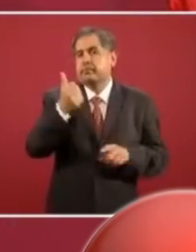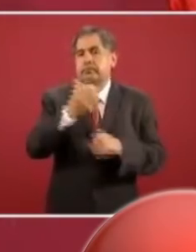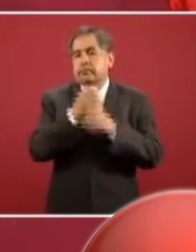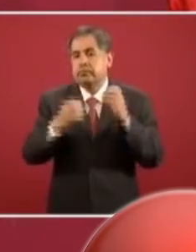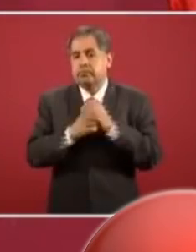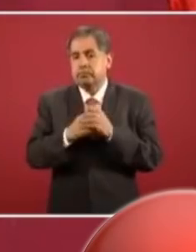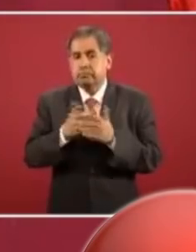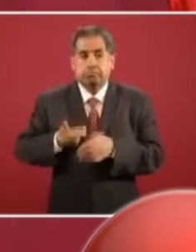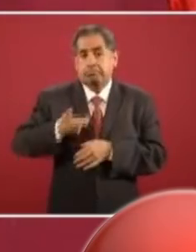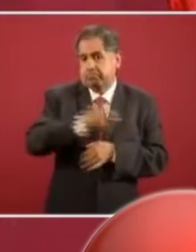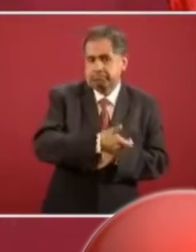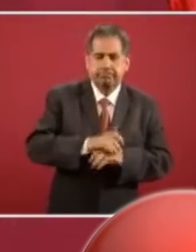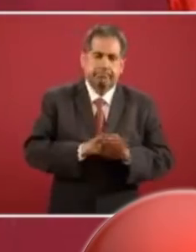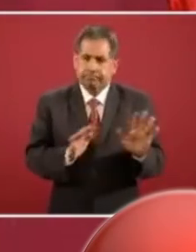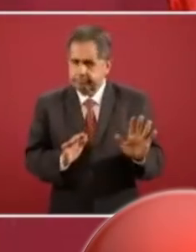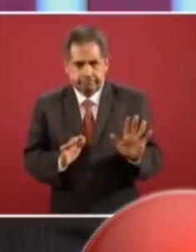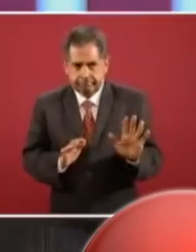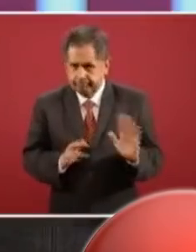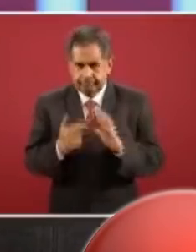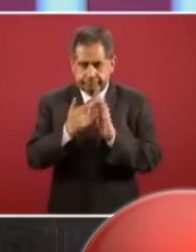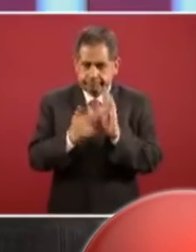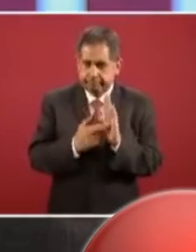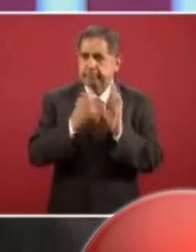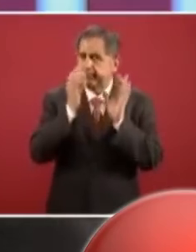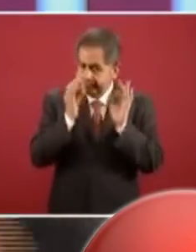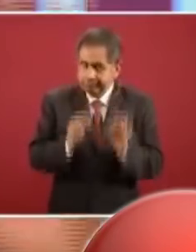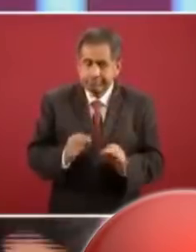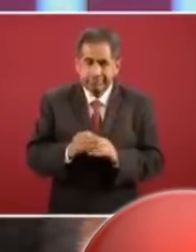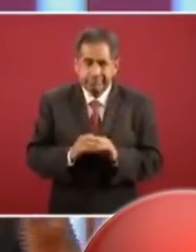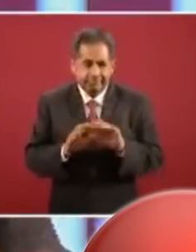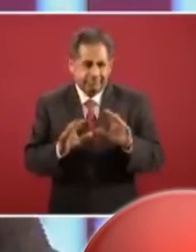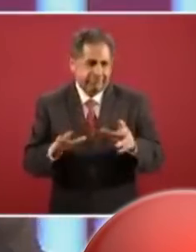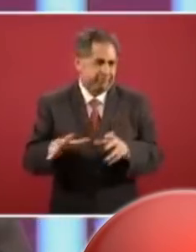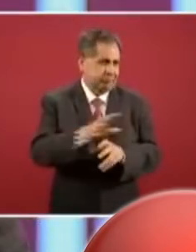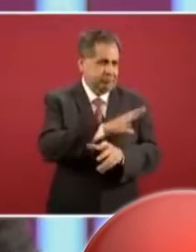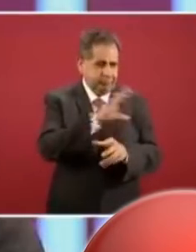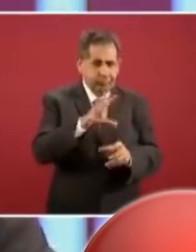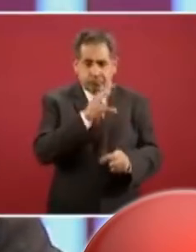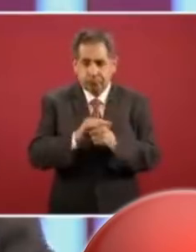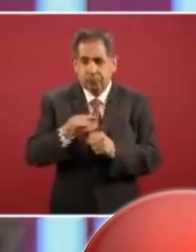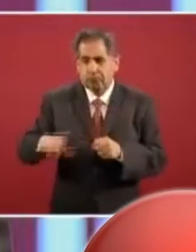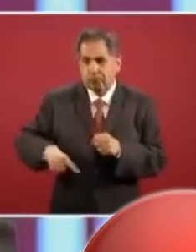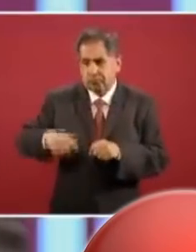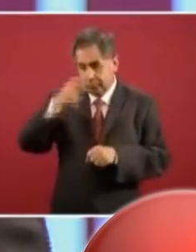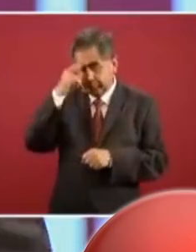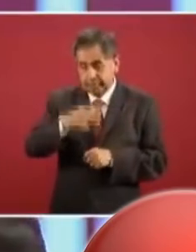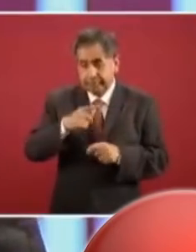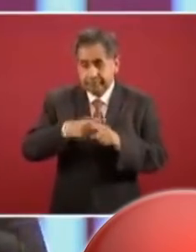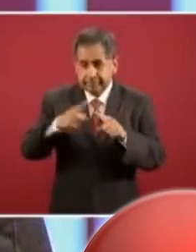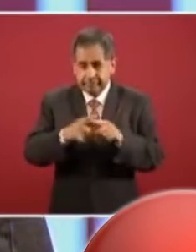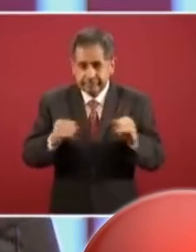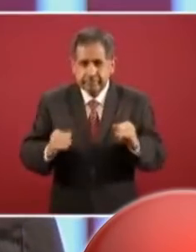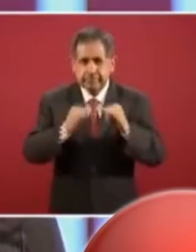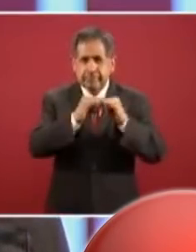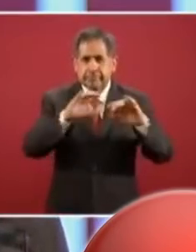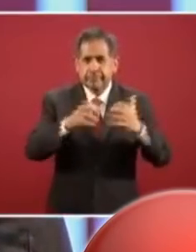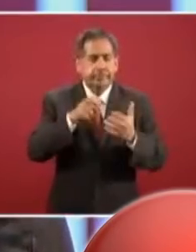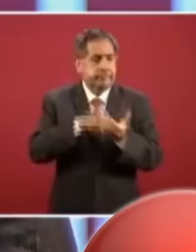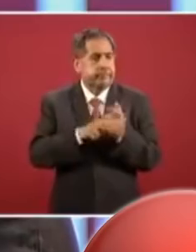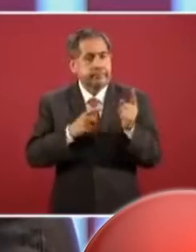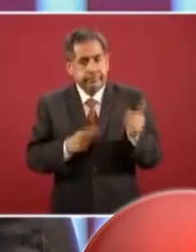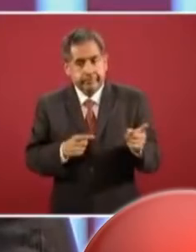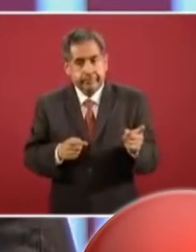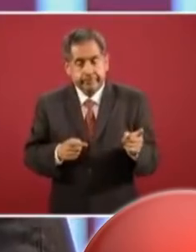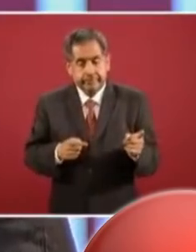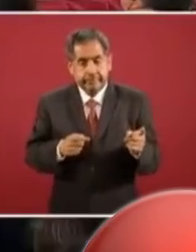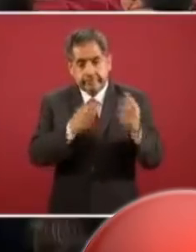que entren en ese censo. Y por supuesto, con la integración de todo el gobierno de México, de todas las instituciones que tienen que ver con esta infraestructura